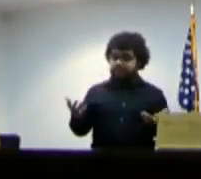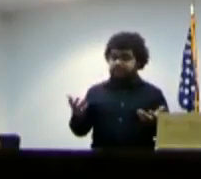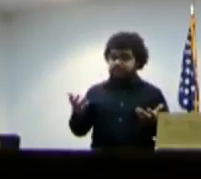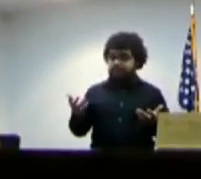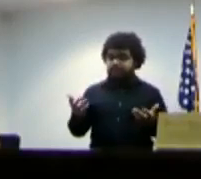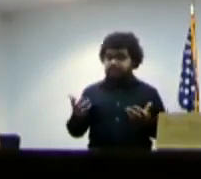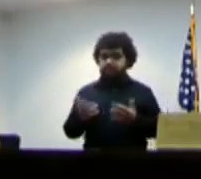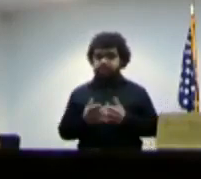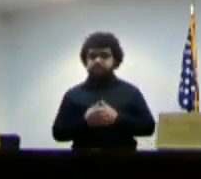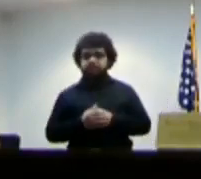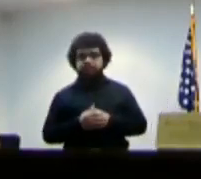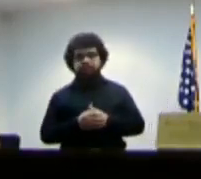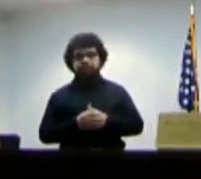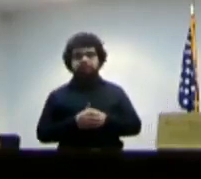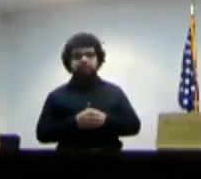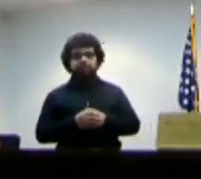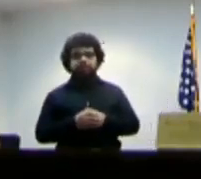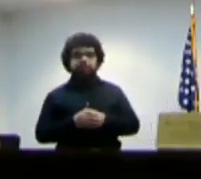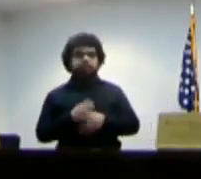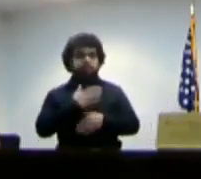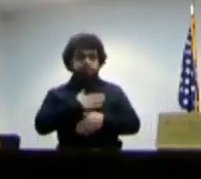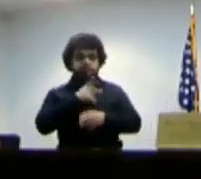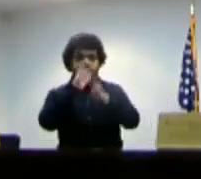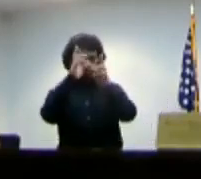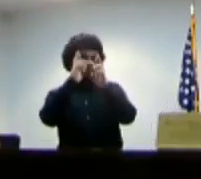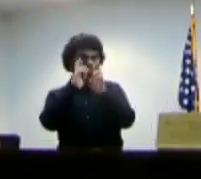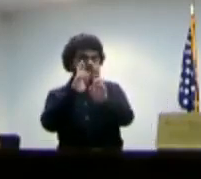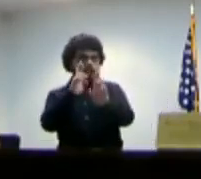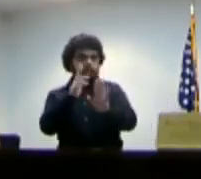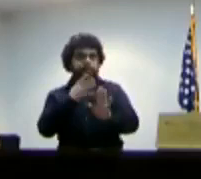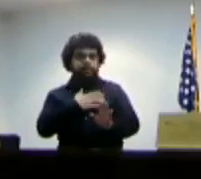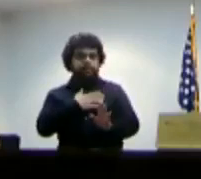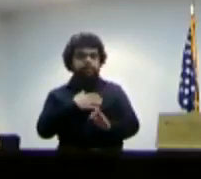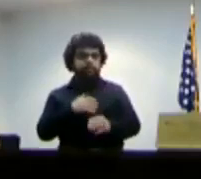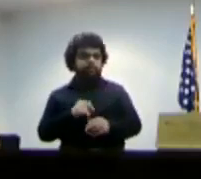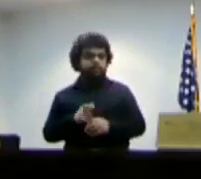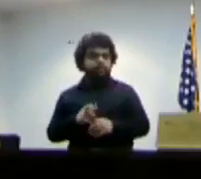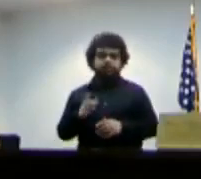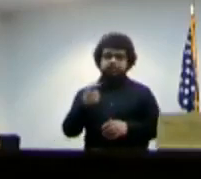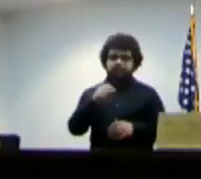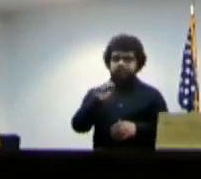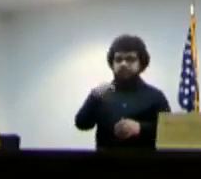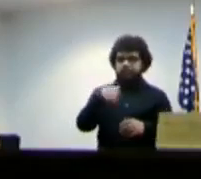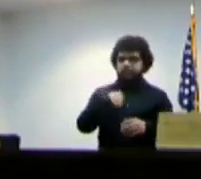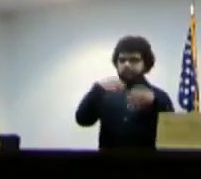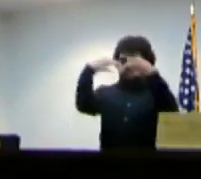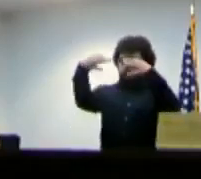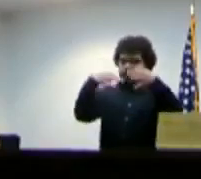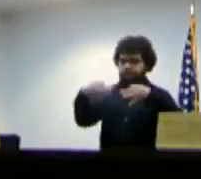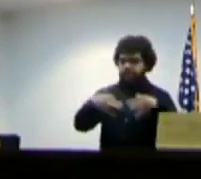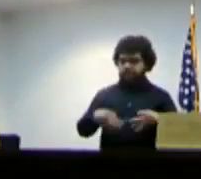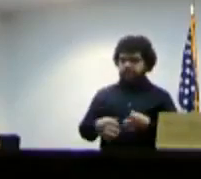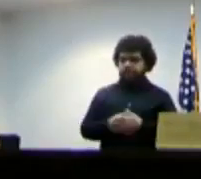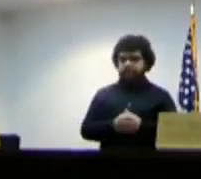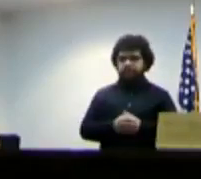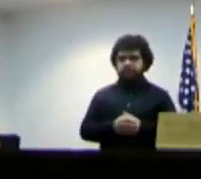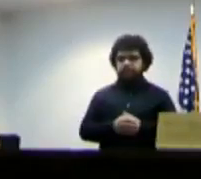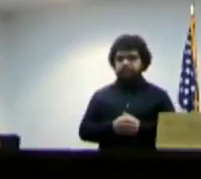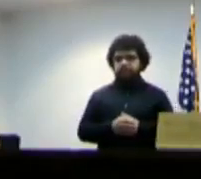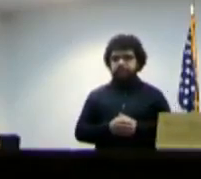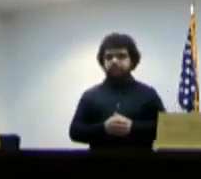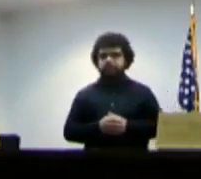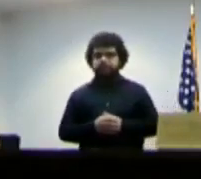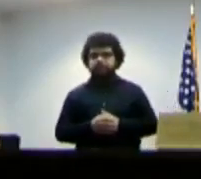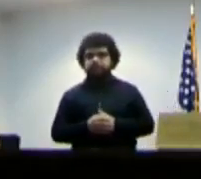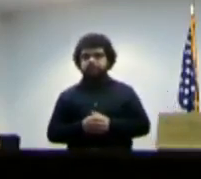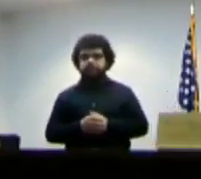Sí, así con todo respeto, señor presidente, pero así lo expliqué. Y de hecho, el nuestro